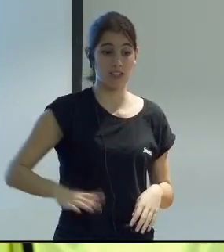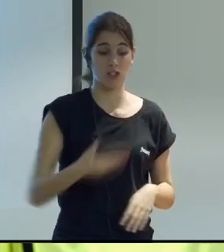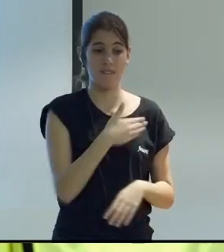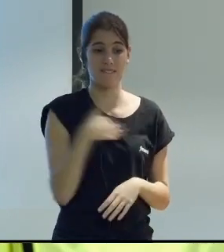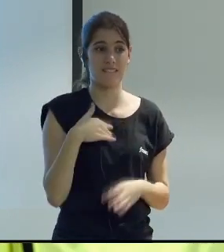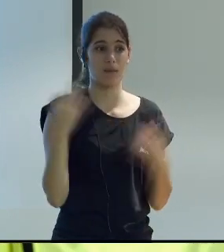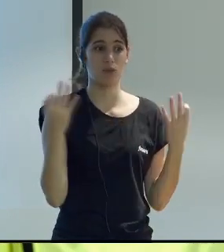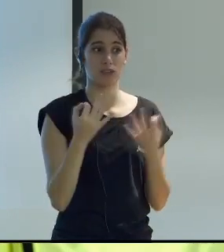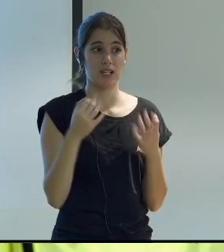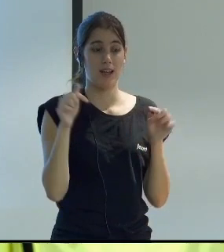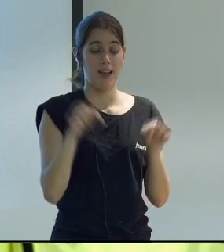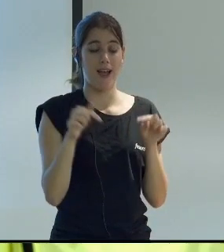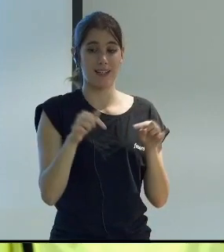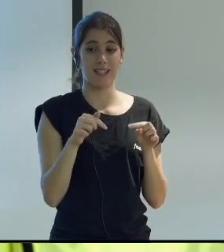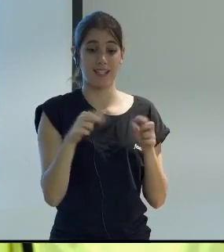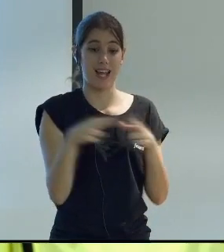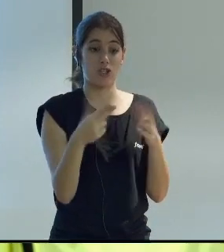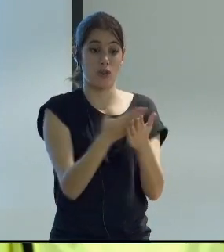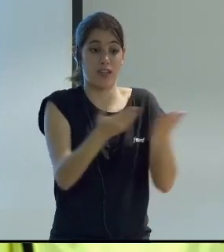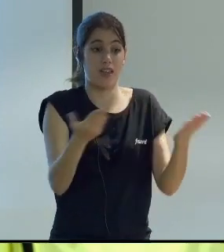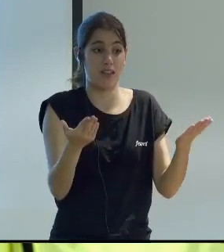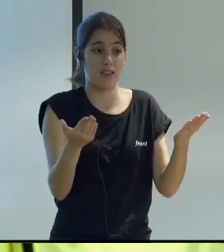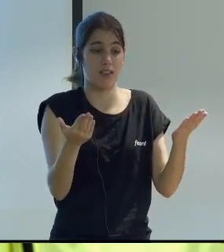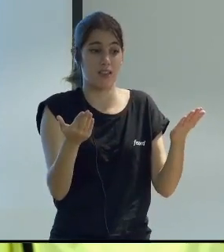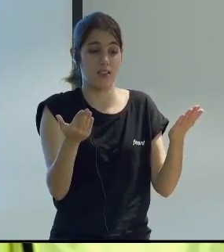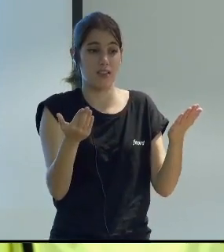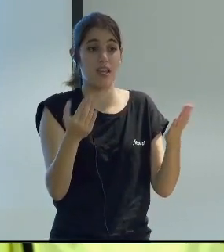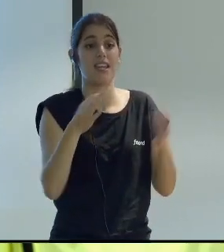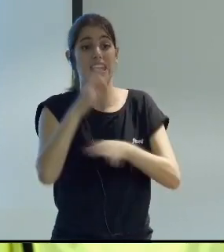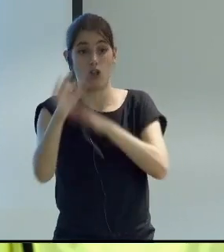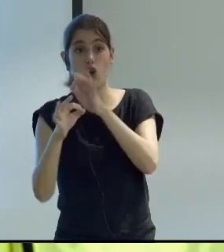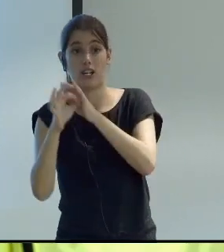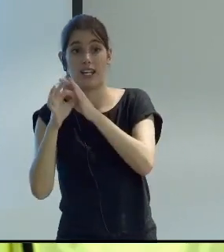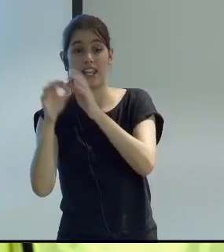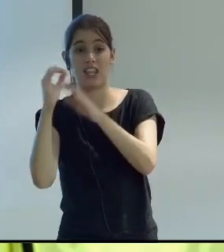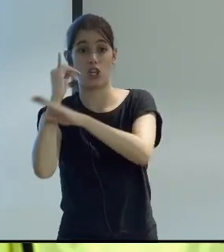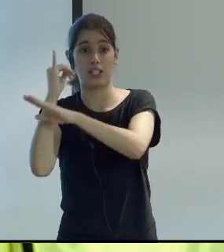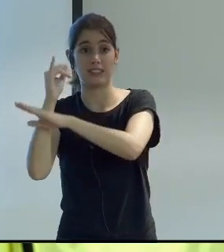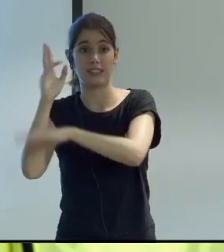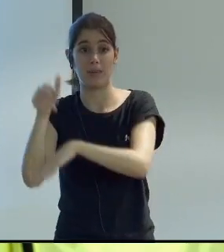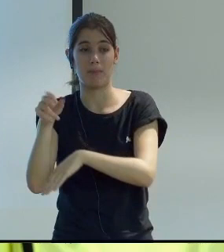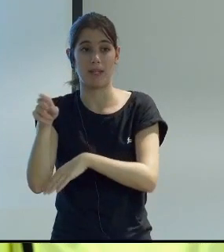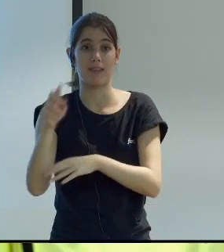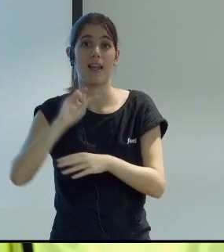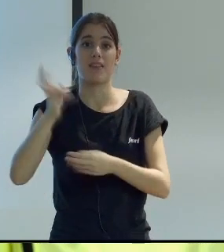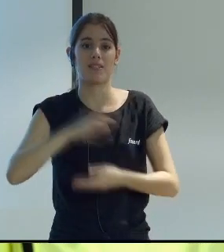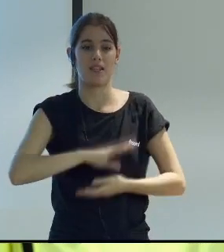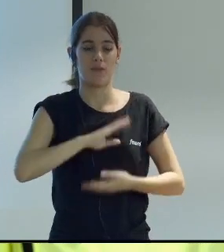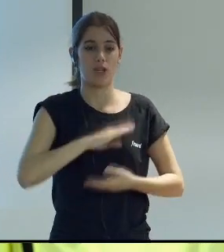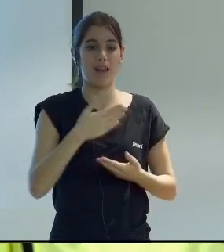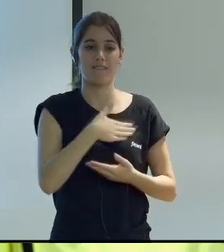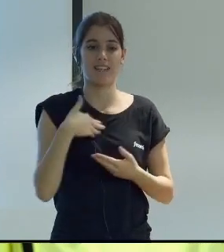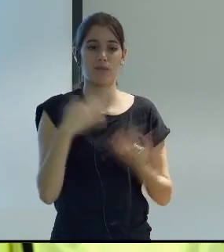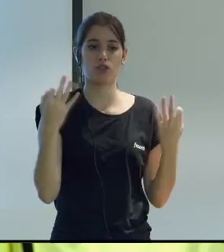que aquí la sociedad civil y las organizaciones de la diversidad funcional puede